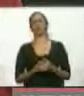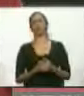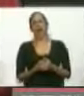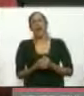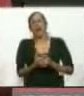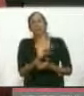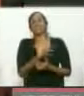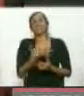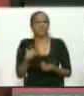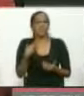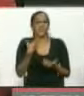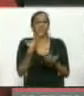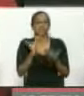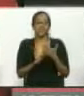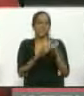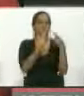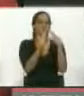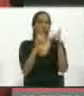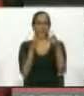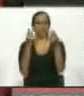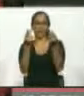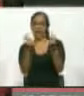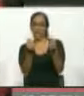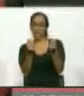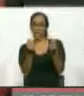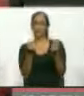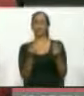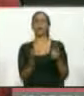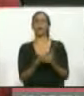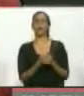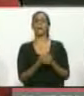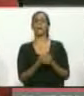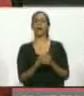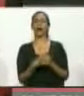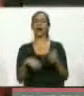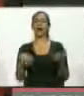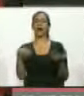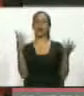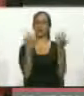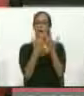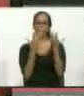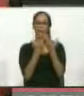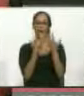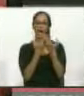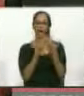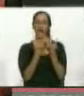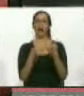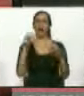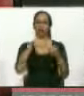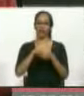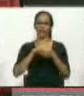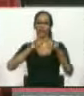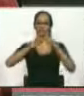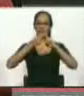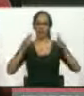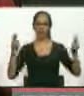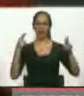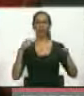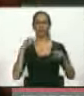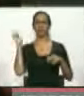apelado a diversos recursos para tratar de alterar la paz y la estabilidad de este país han lanzado